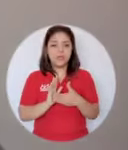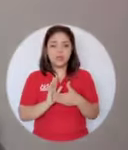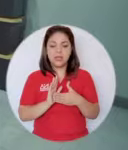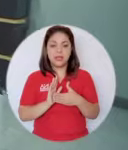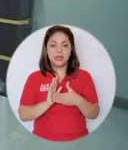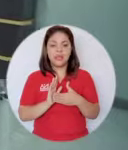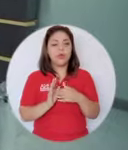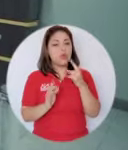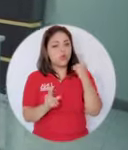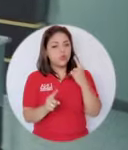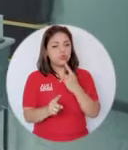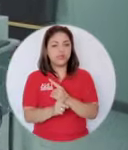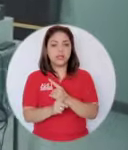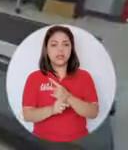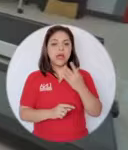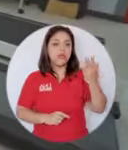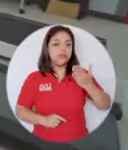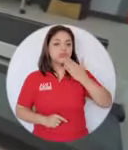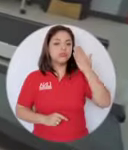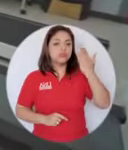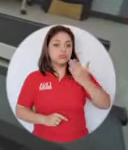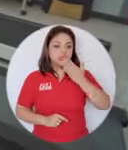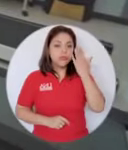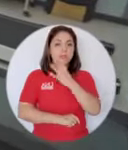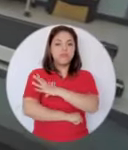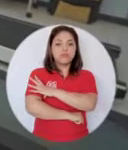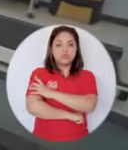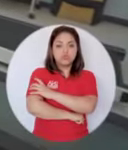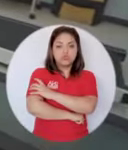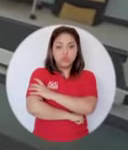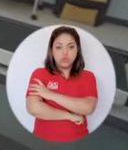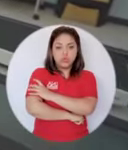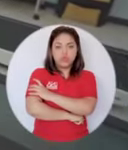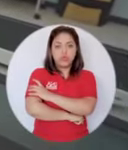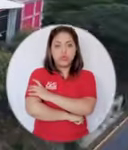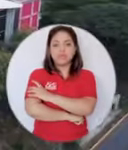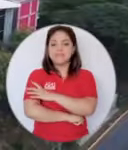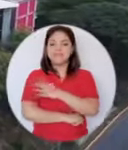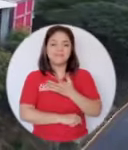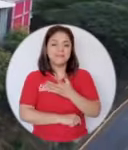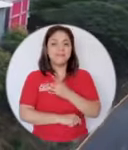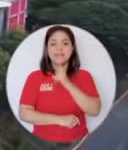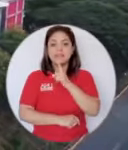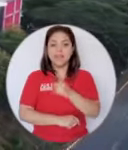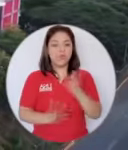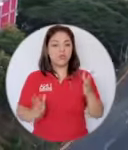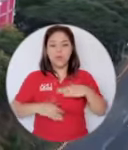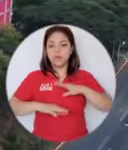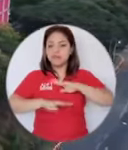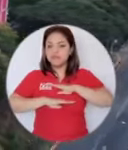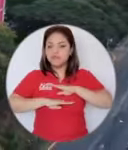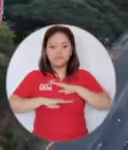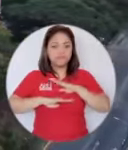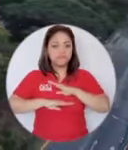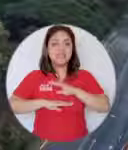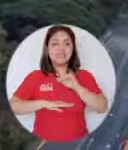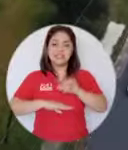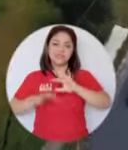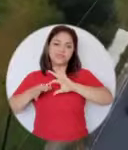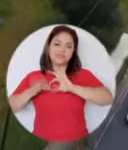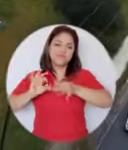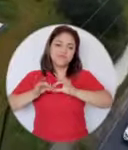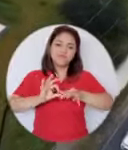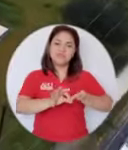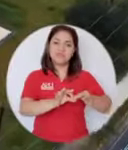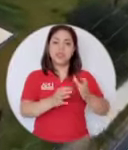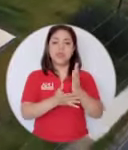impedir una adecuada oxigenación de nuestros músculos, la demanda de oxígeno no puede ser satisfacer y